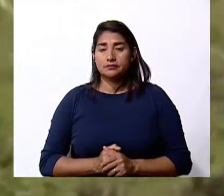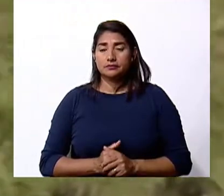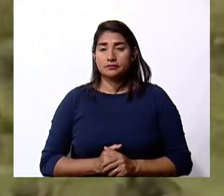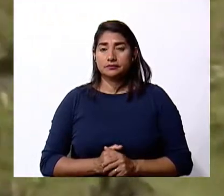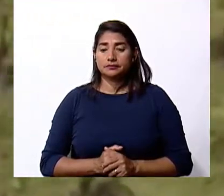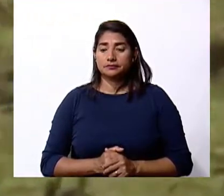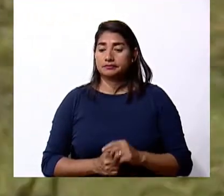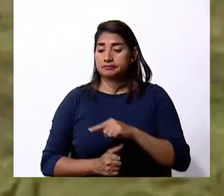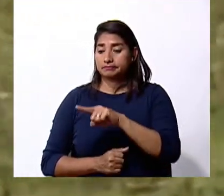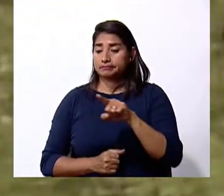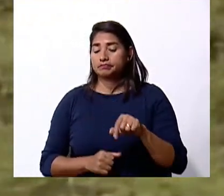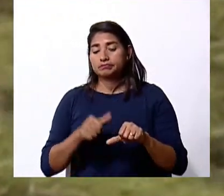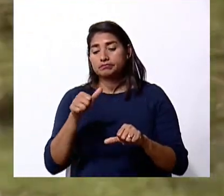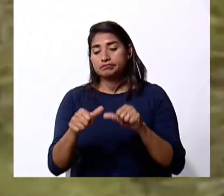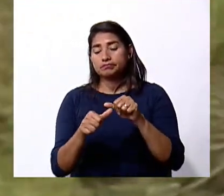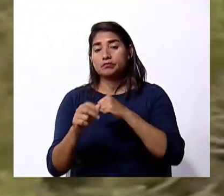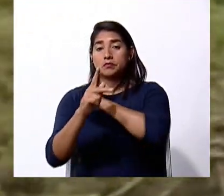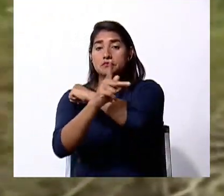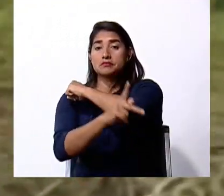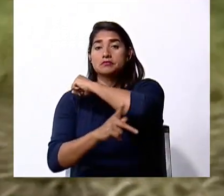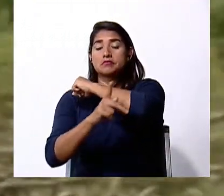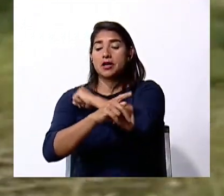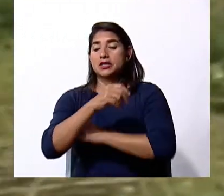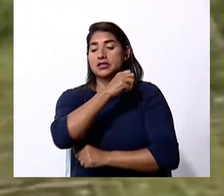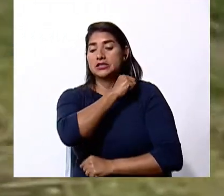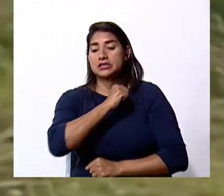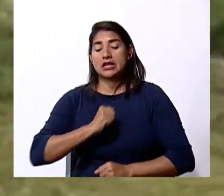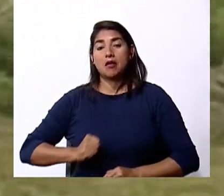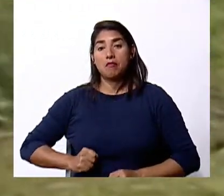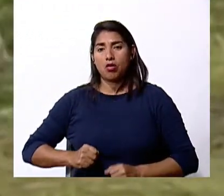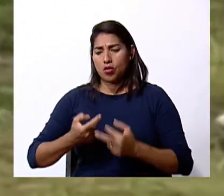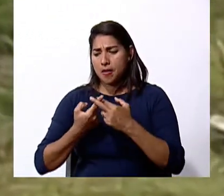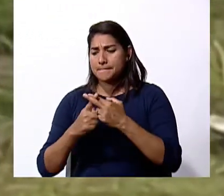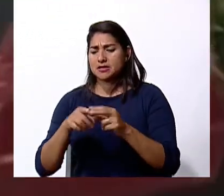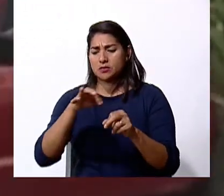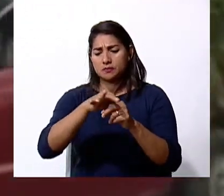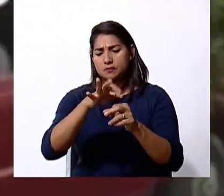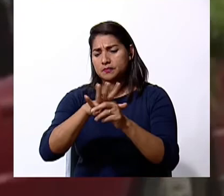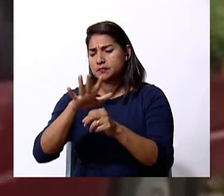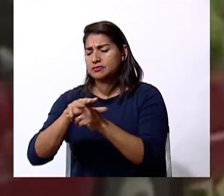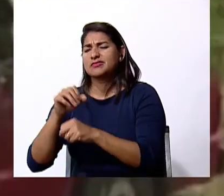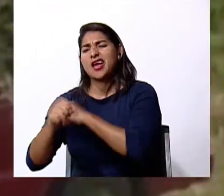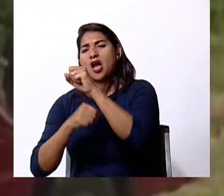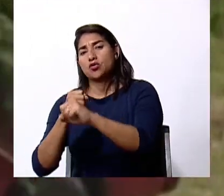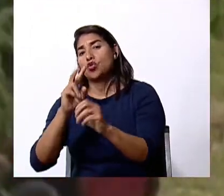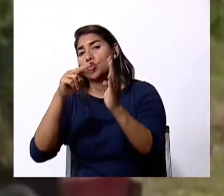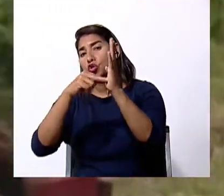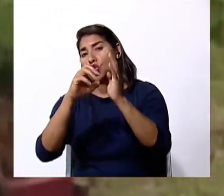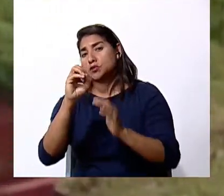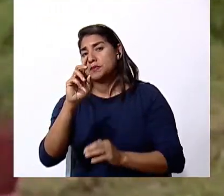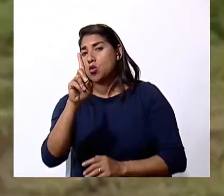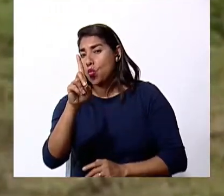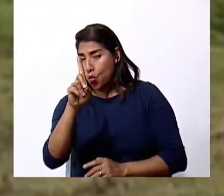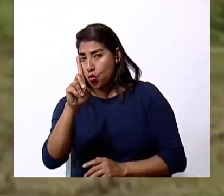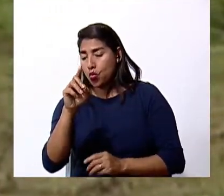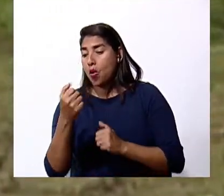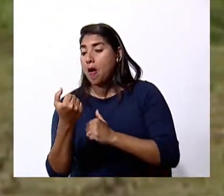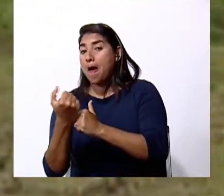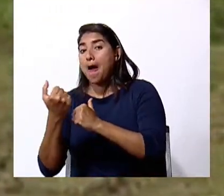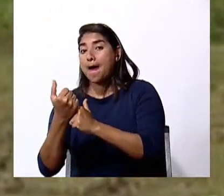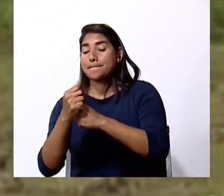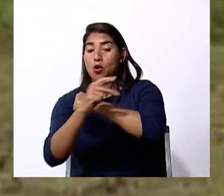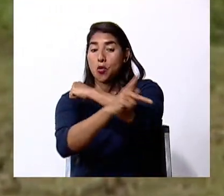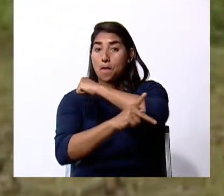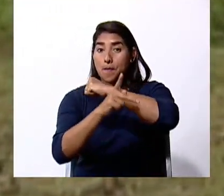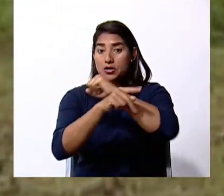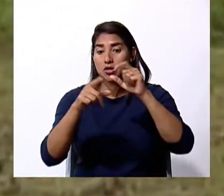Los esfuerzos en El Salvador para reactivar el cultivo iniciaron en el año 2001, con el apoyo técnico y financiero de países